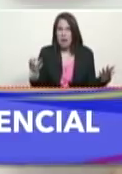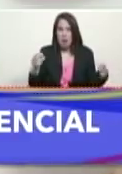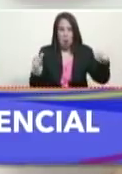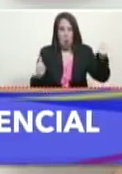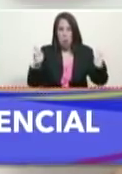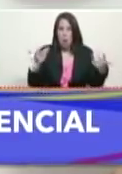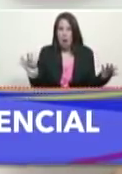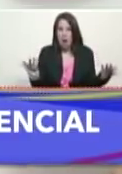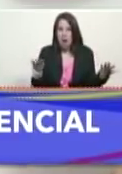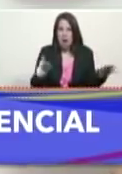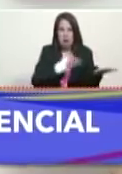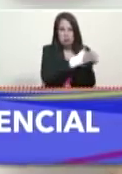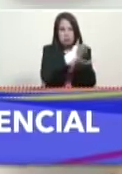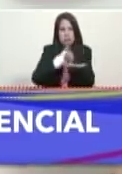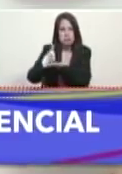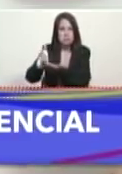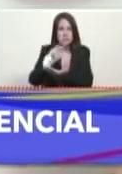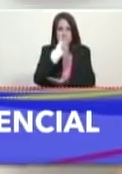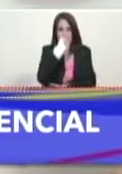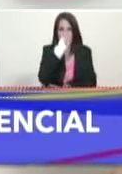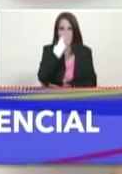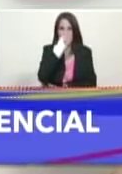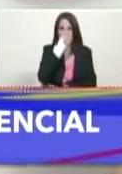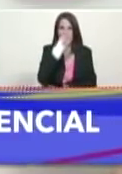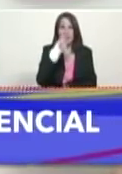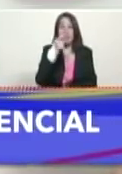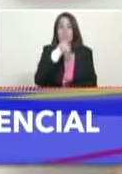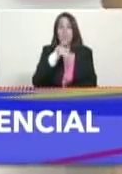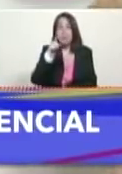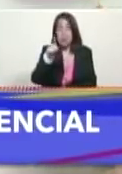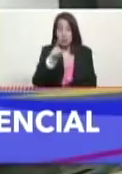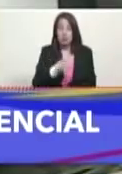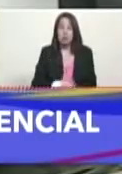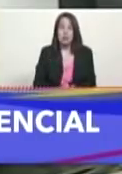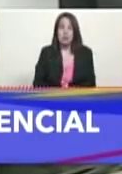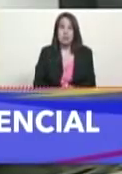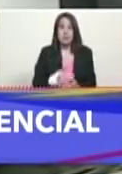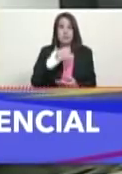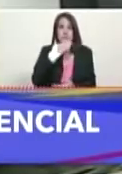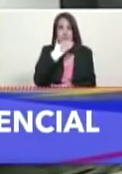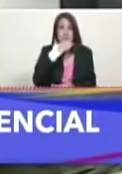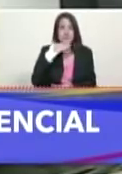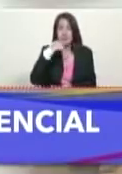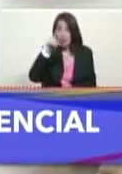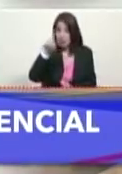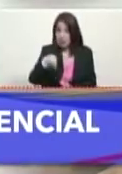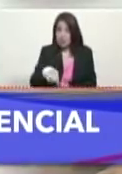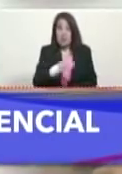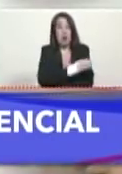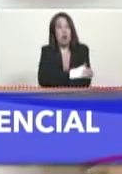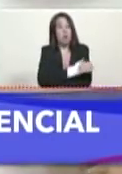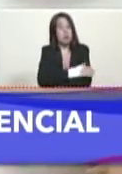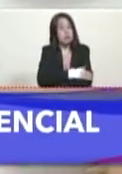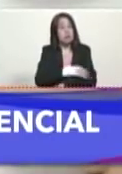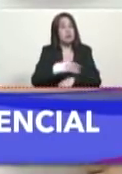camino? Y esta pregunta se lo hago también a los